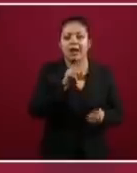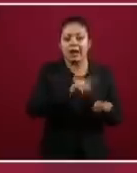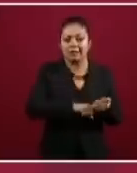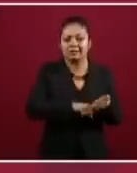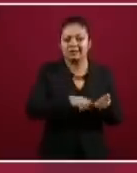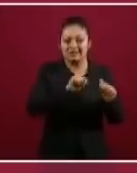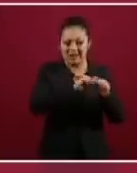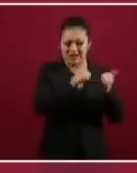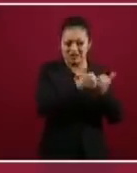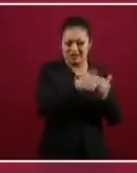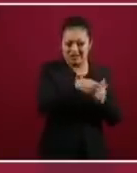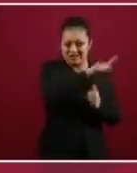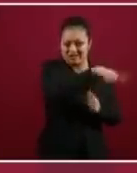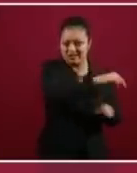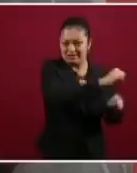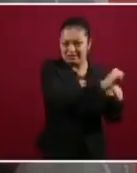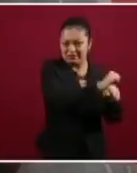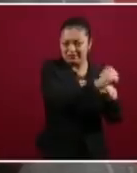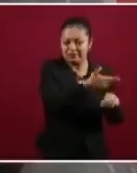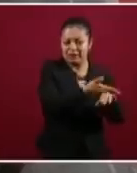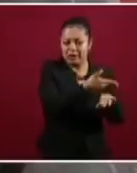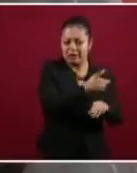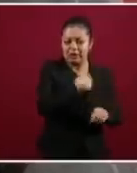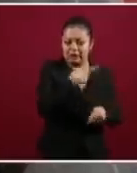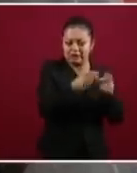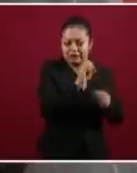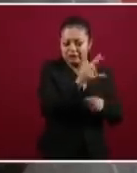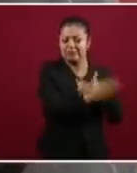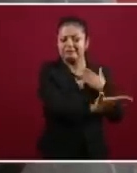estas asociaciones